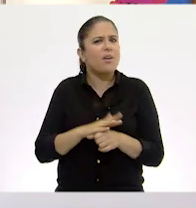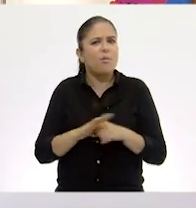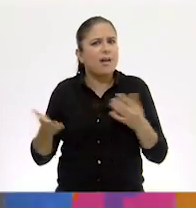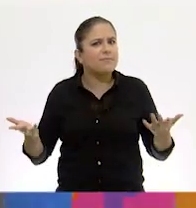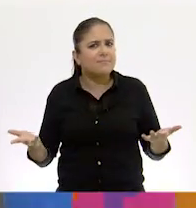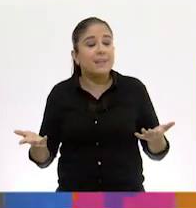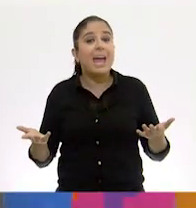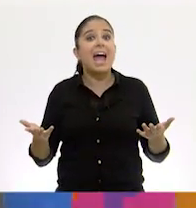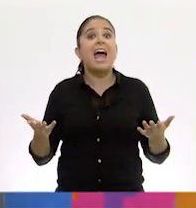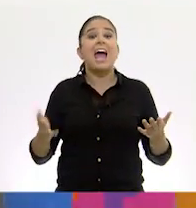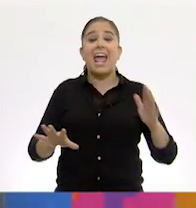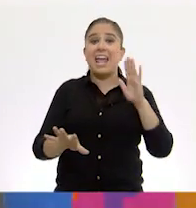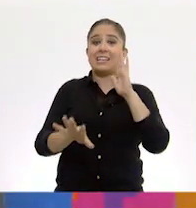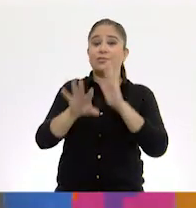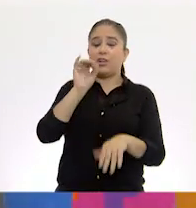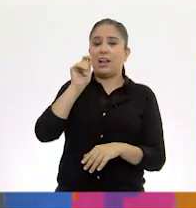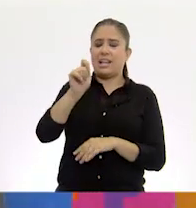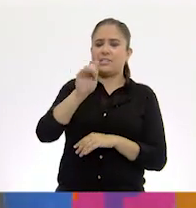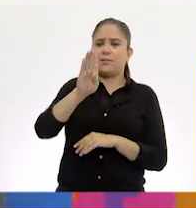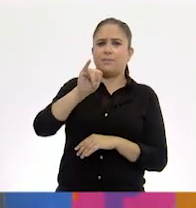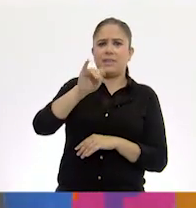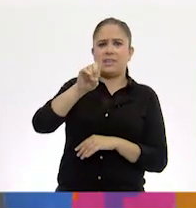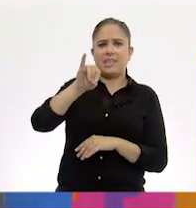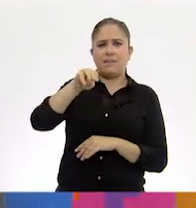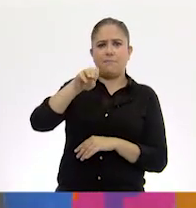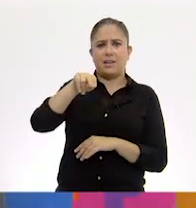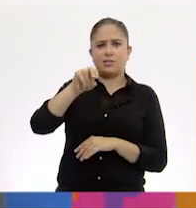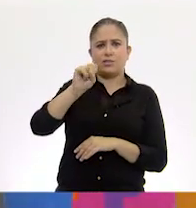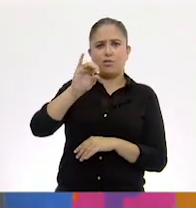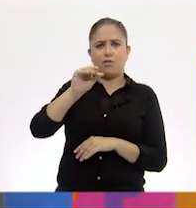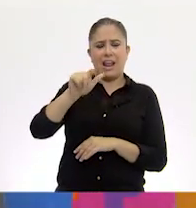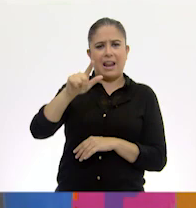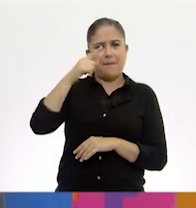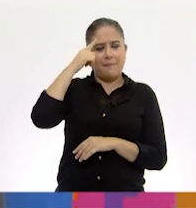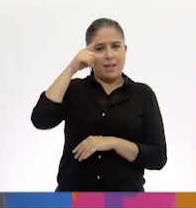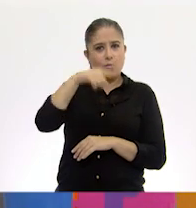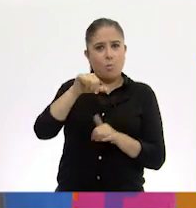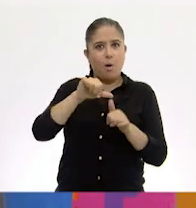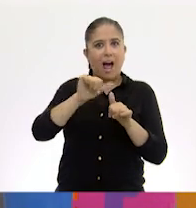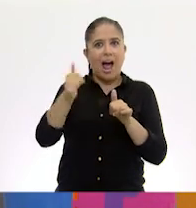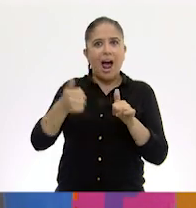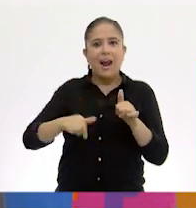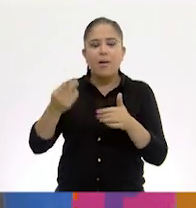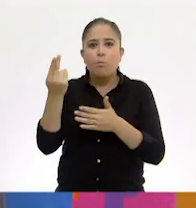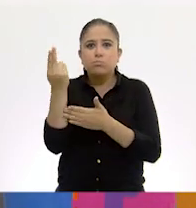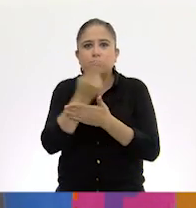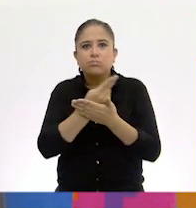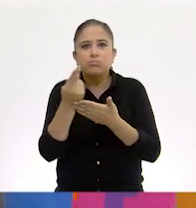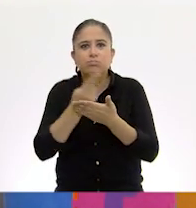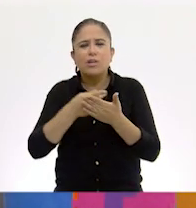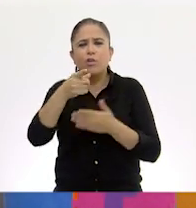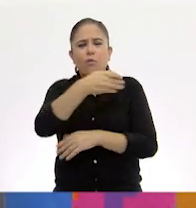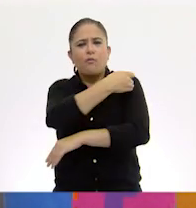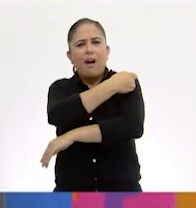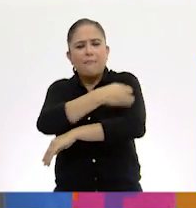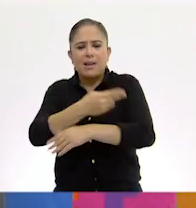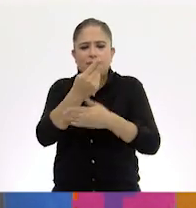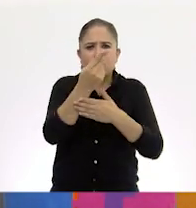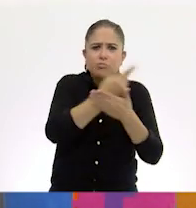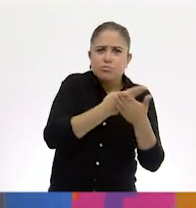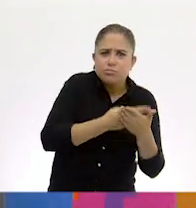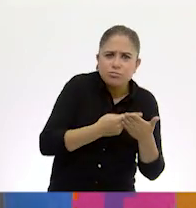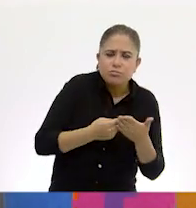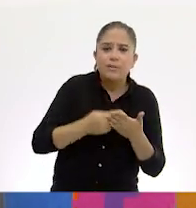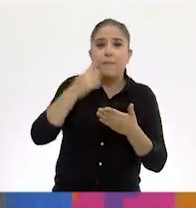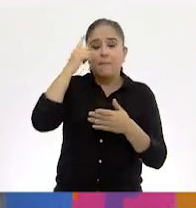vamos a elegir una técnica bidimensional para crear nuestra propia obra de arte, en donde expreses momentos familiares para